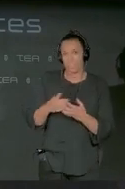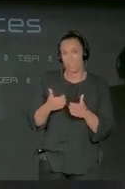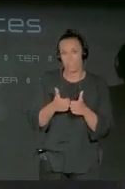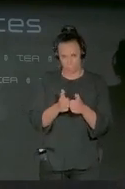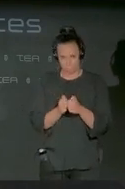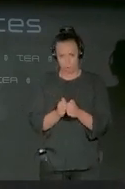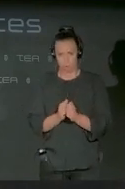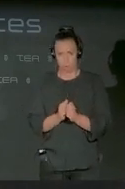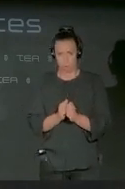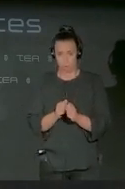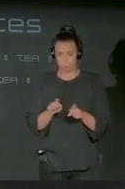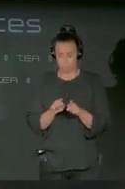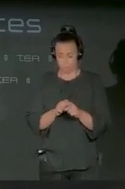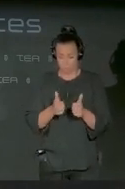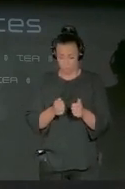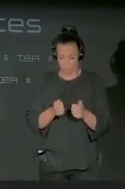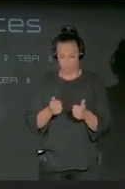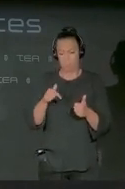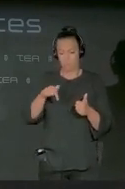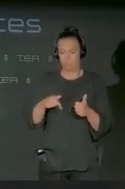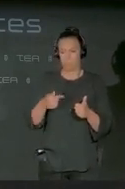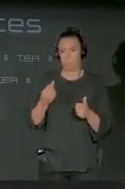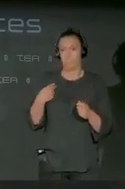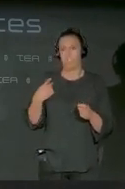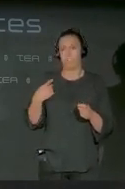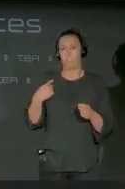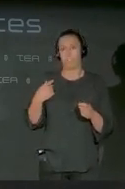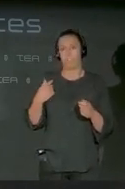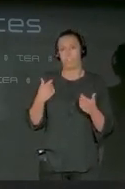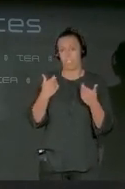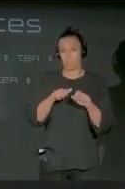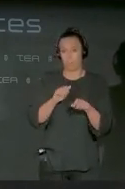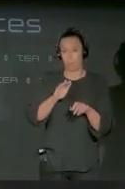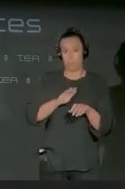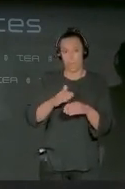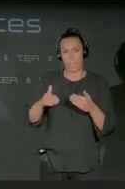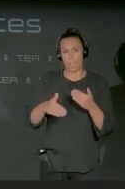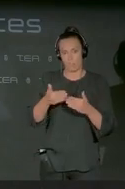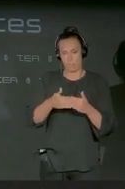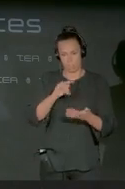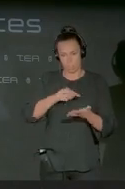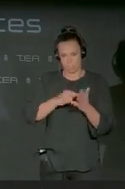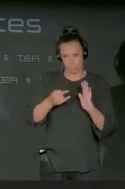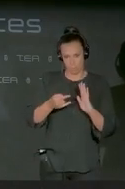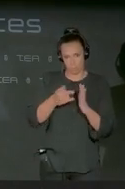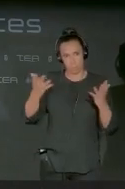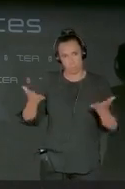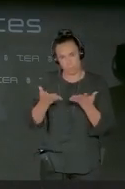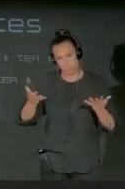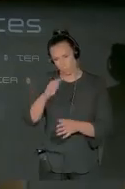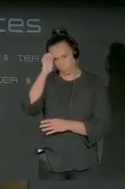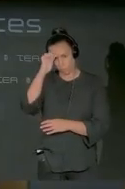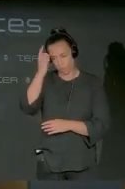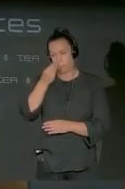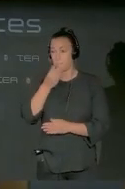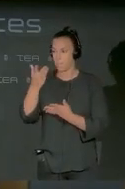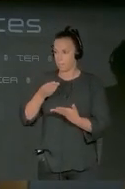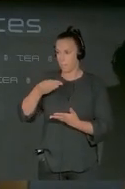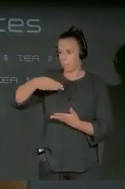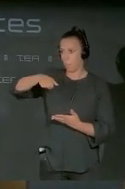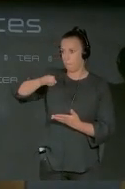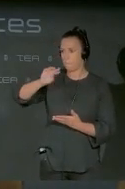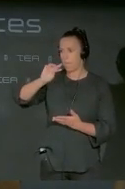un sector estratégico para la expresión cultural, el crecimiento económico y la innovación tecnológica. Bienvenido, Martín. Y hoy